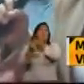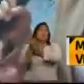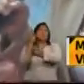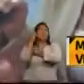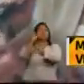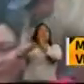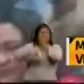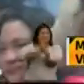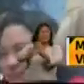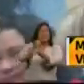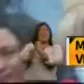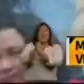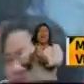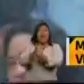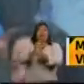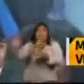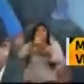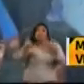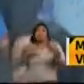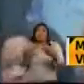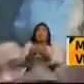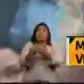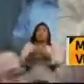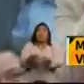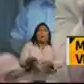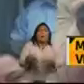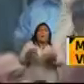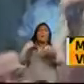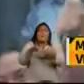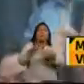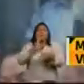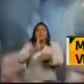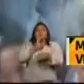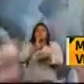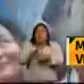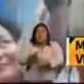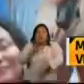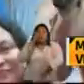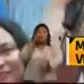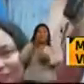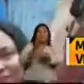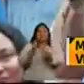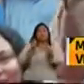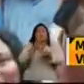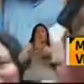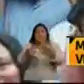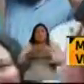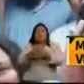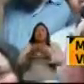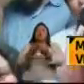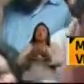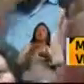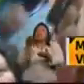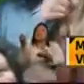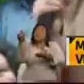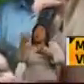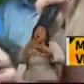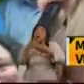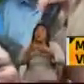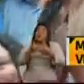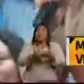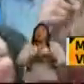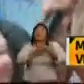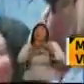años y las convicciones y los principios se mantienen intactas. Con su aporte militante para